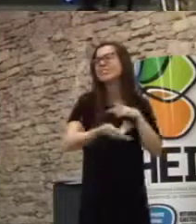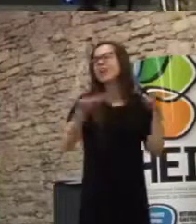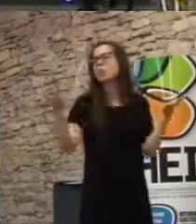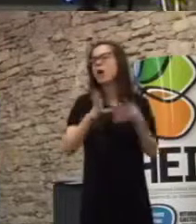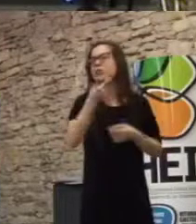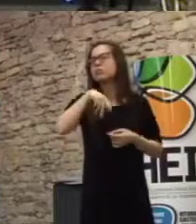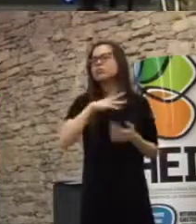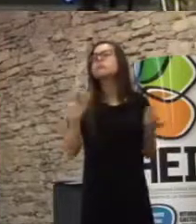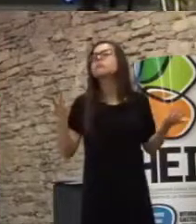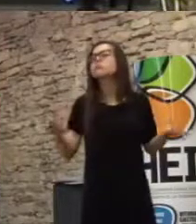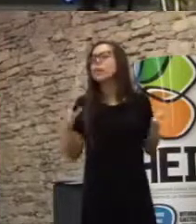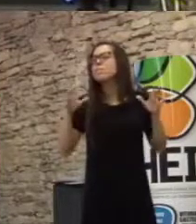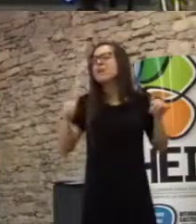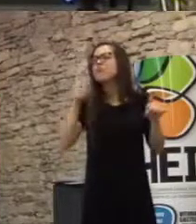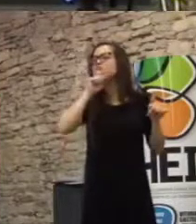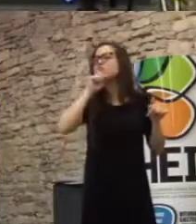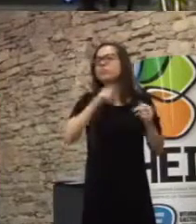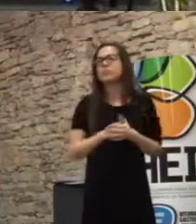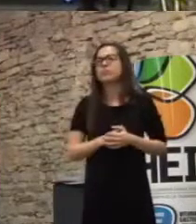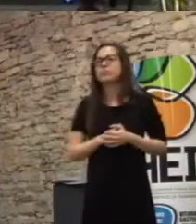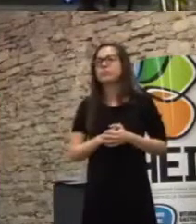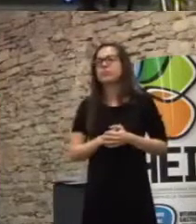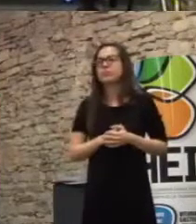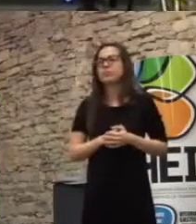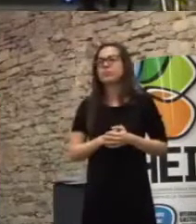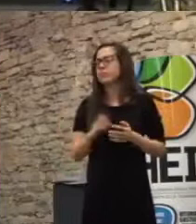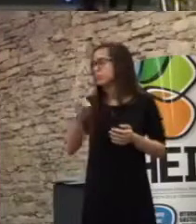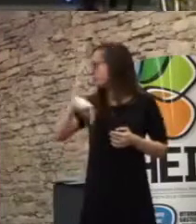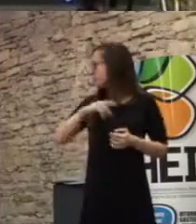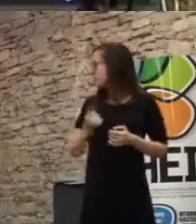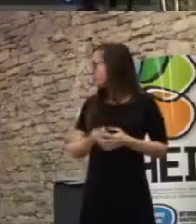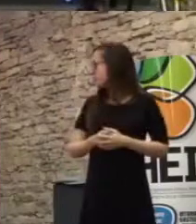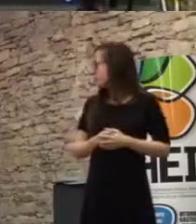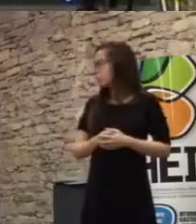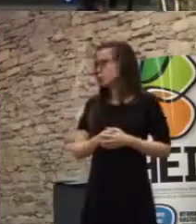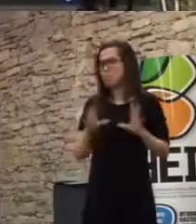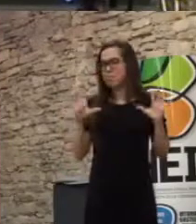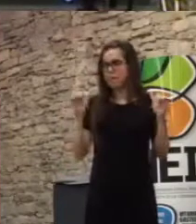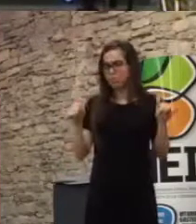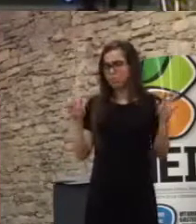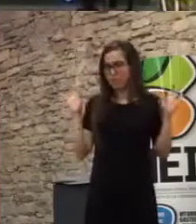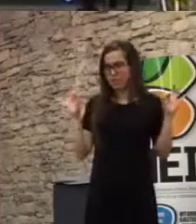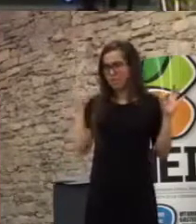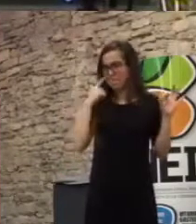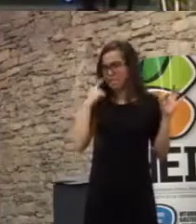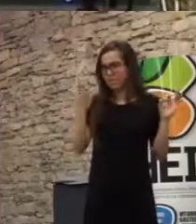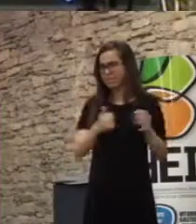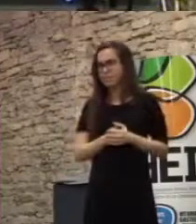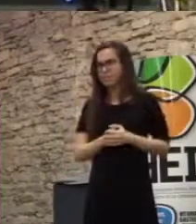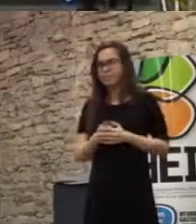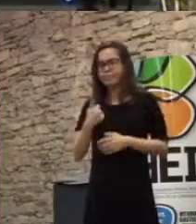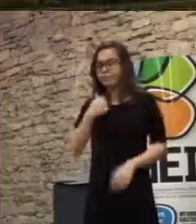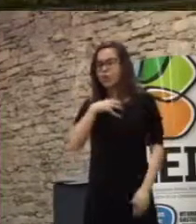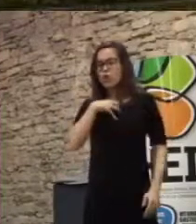partimos pues mira partimos siempre desde tu ombligo hacia afuera y esto que es pues que yo no puedo